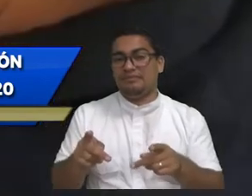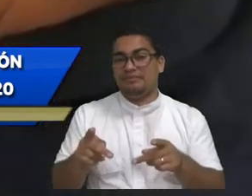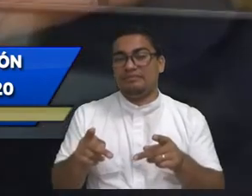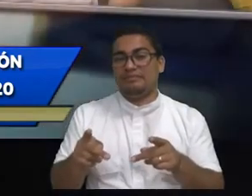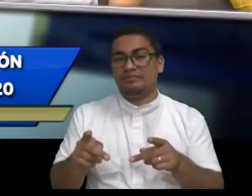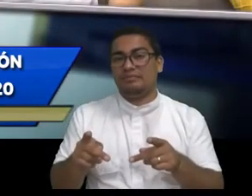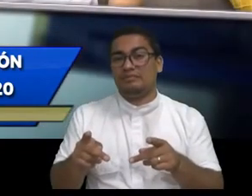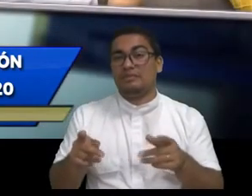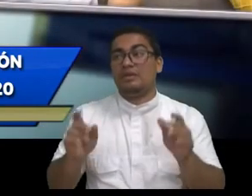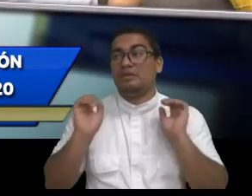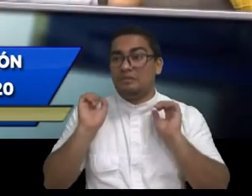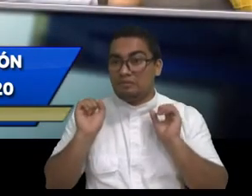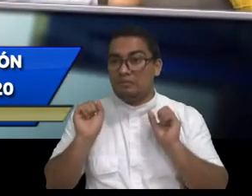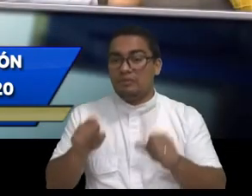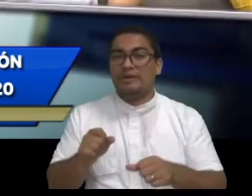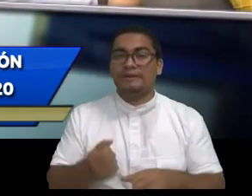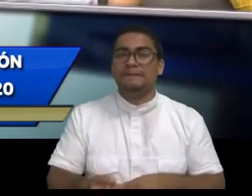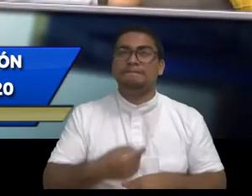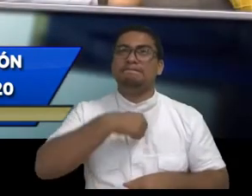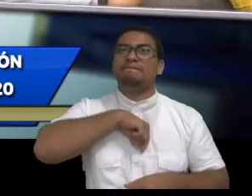logré interiorizar